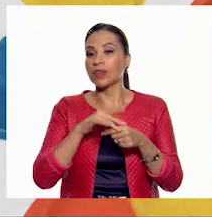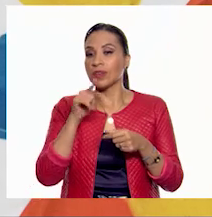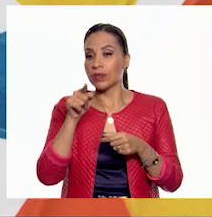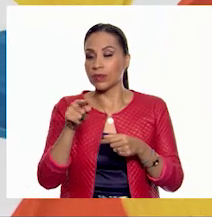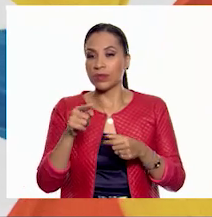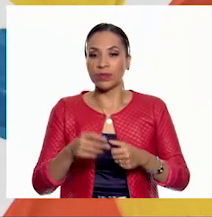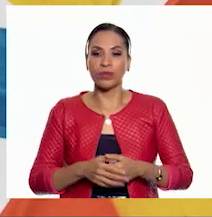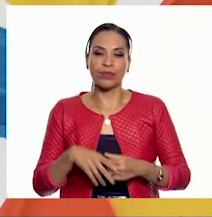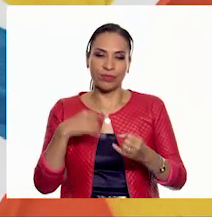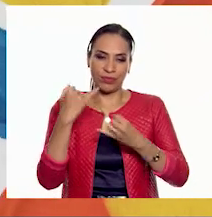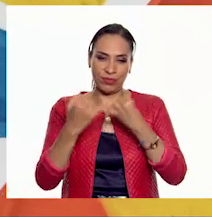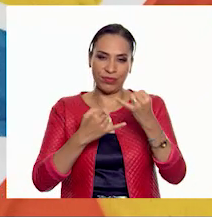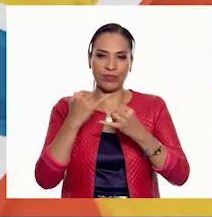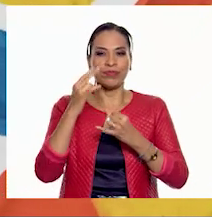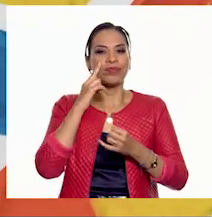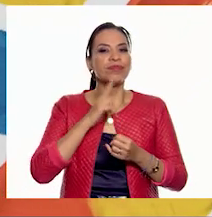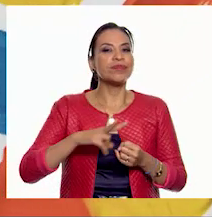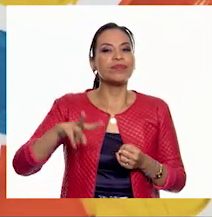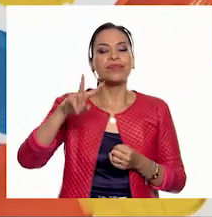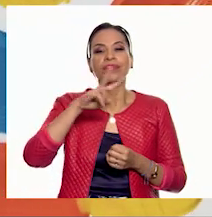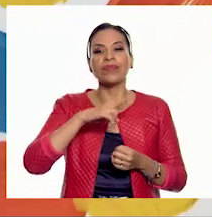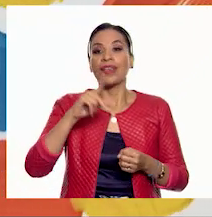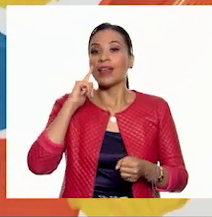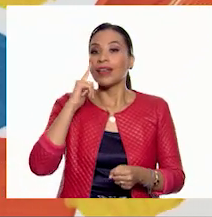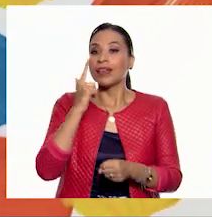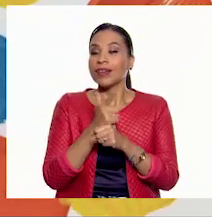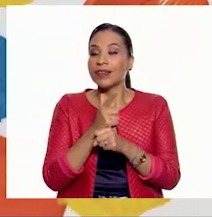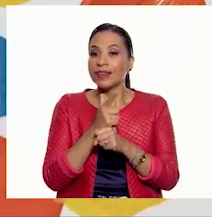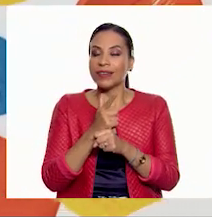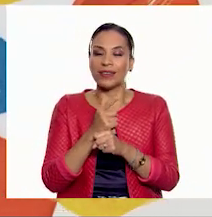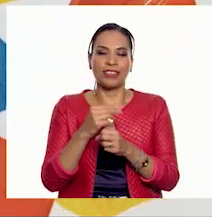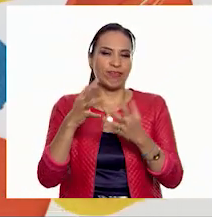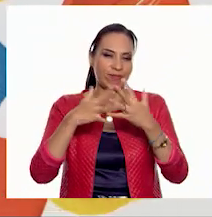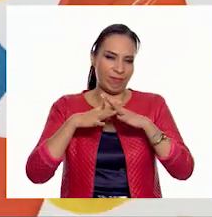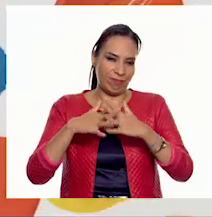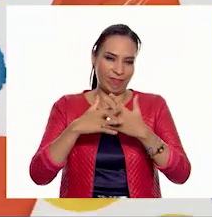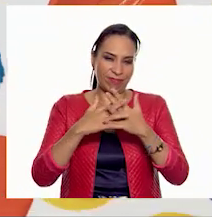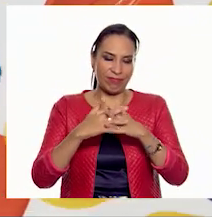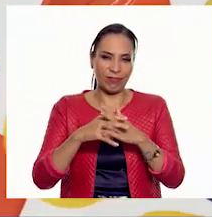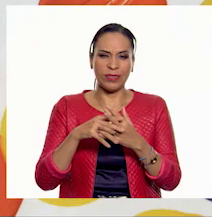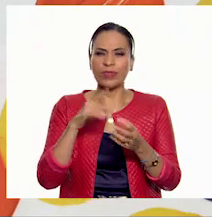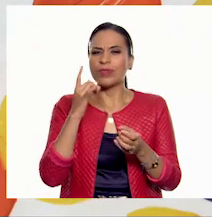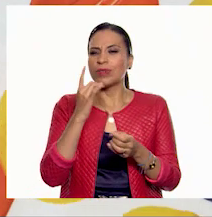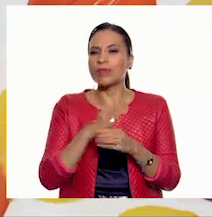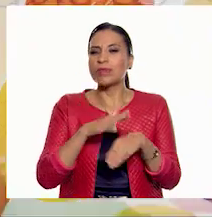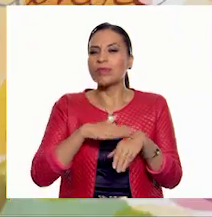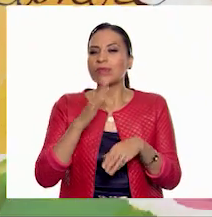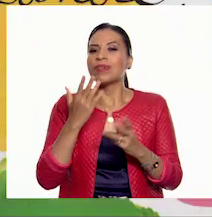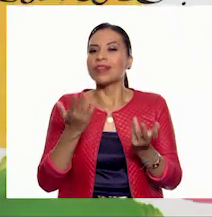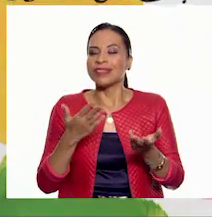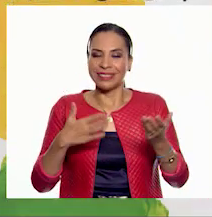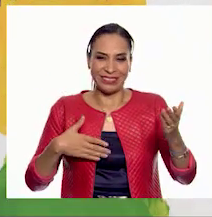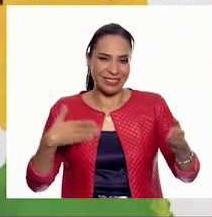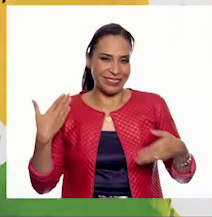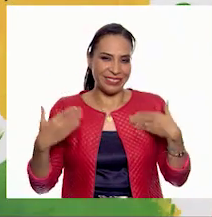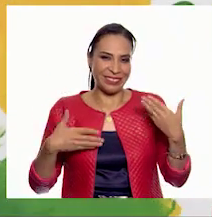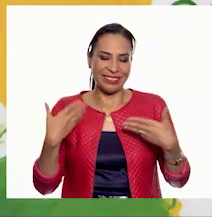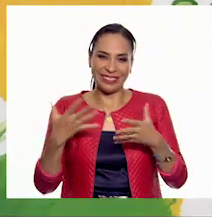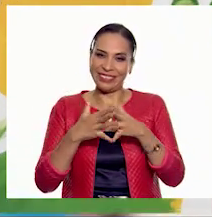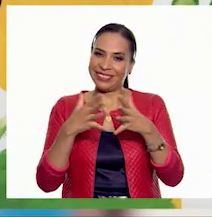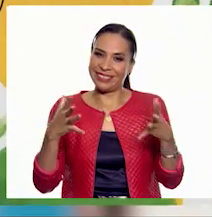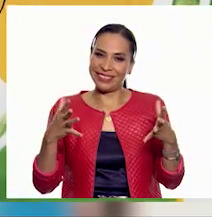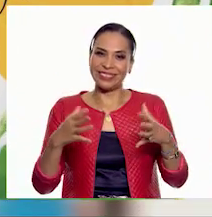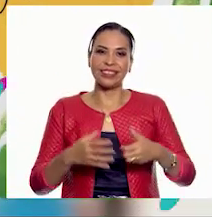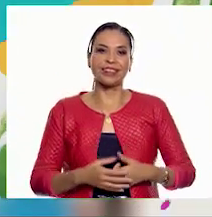ti. Jugar, observar, descubrir, mezclar y sobre todo, ¡divertirte en grande!